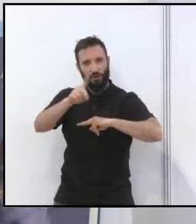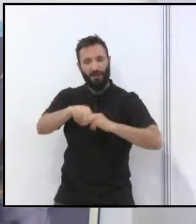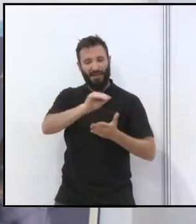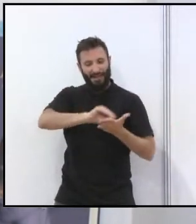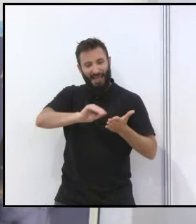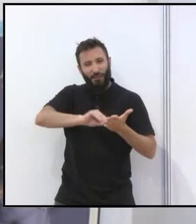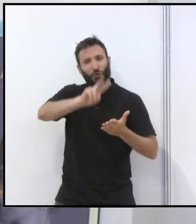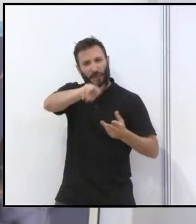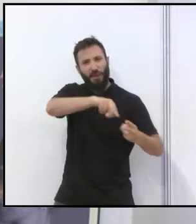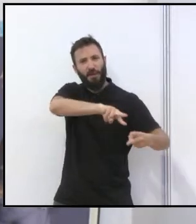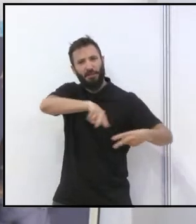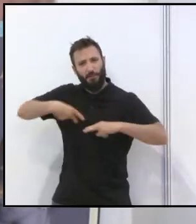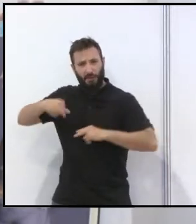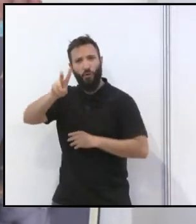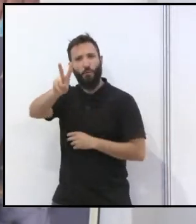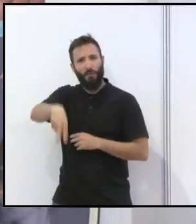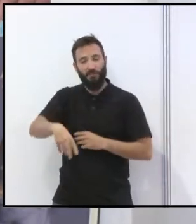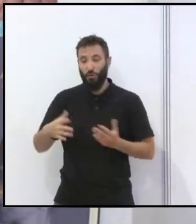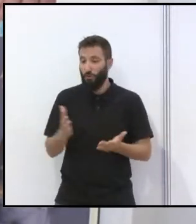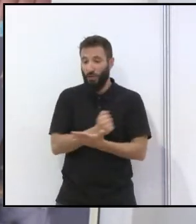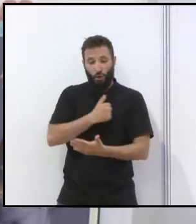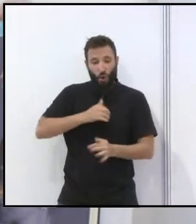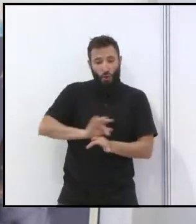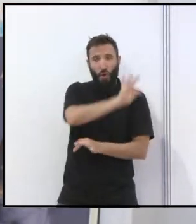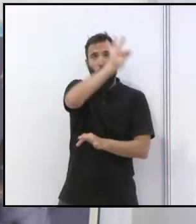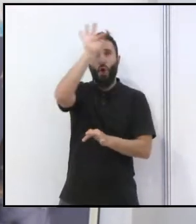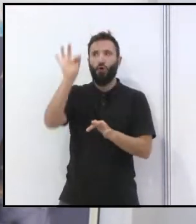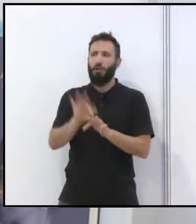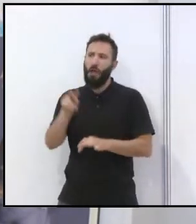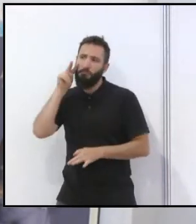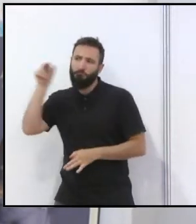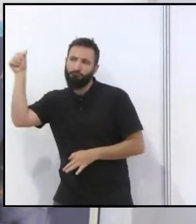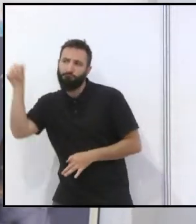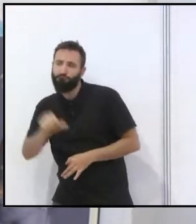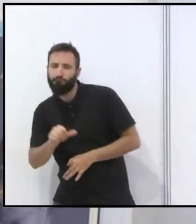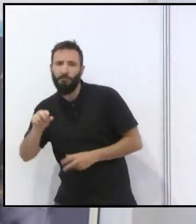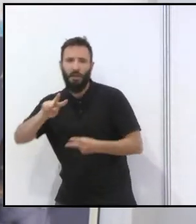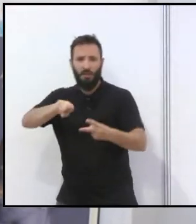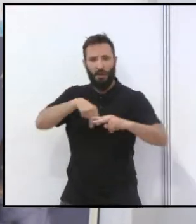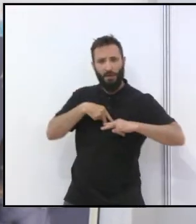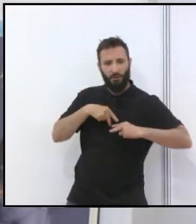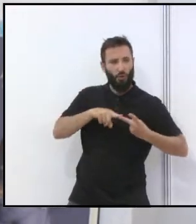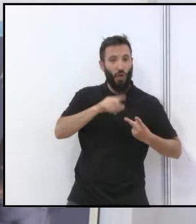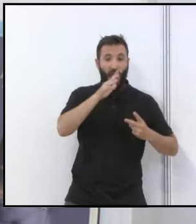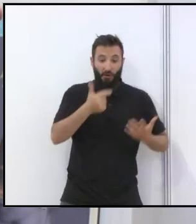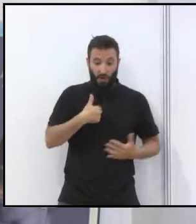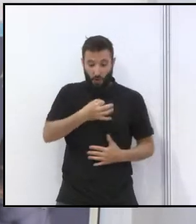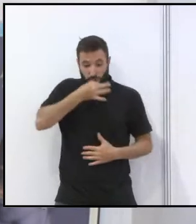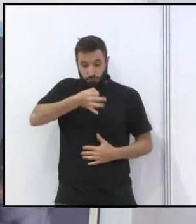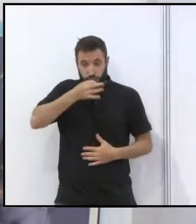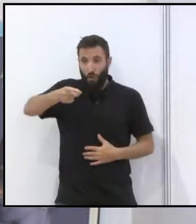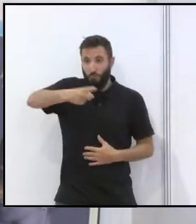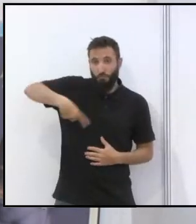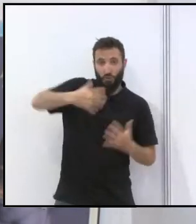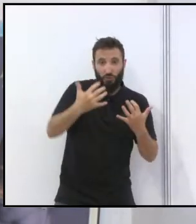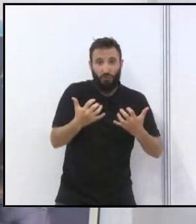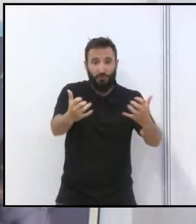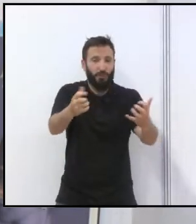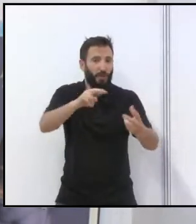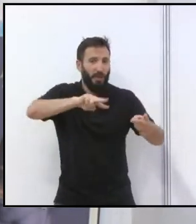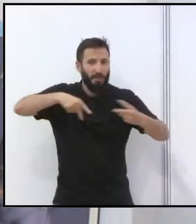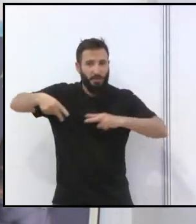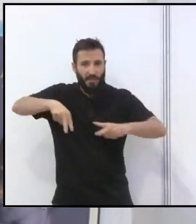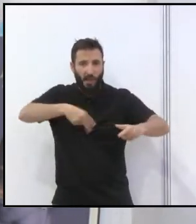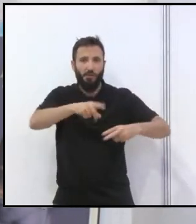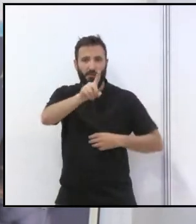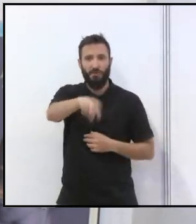Estamos permanentemente interpretando. Yo estoy interpretando lo que dicen ellas, vosotros estáis interpretando lo que yo digo ahora. Si os pusierais en común,